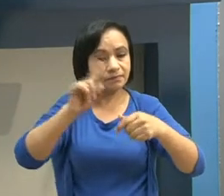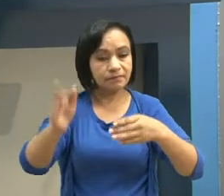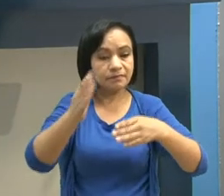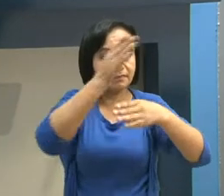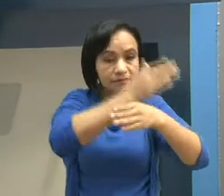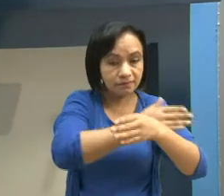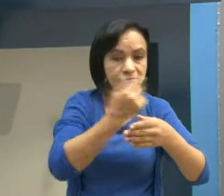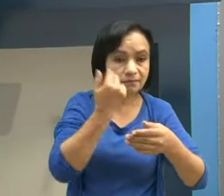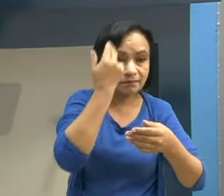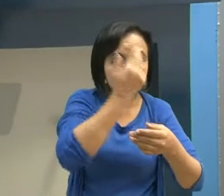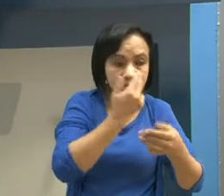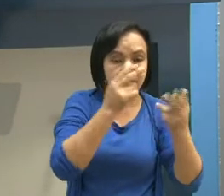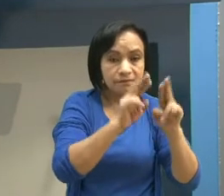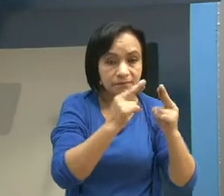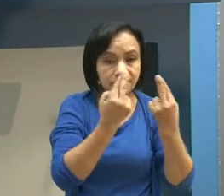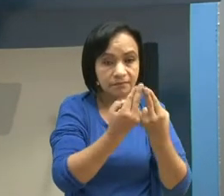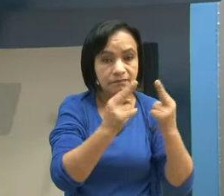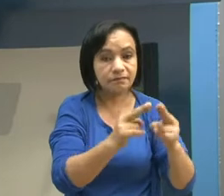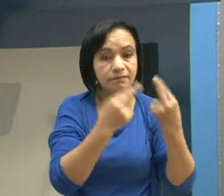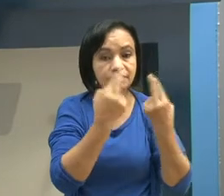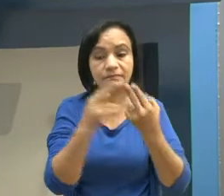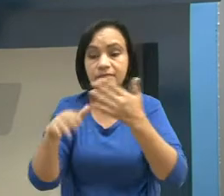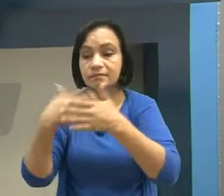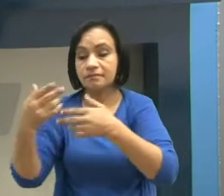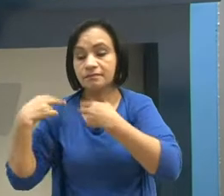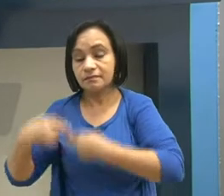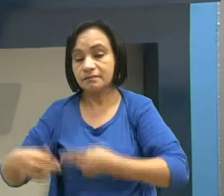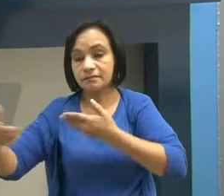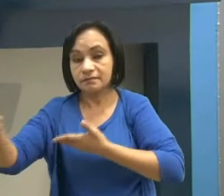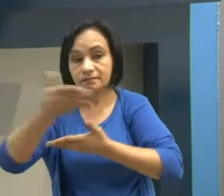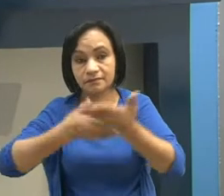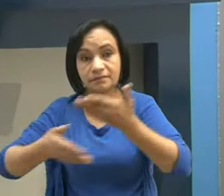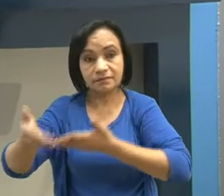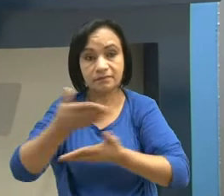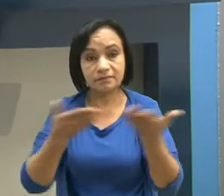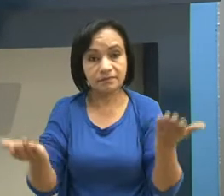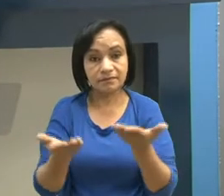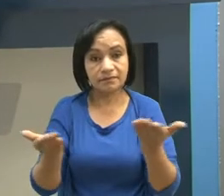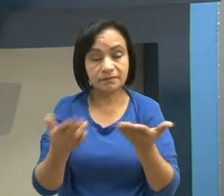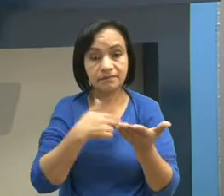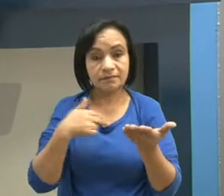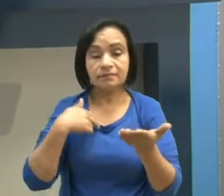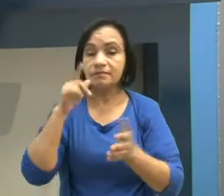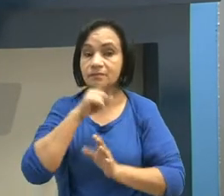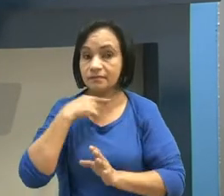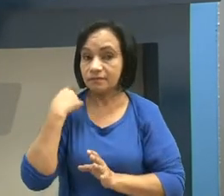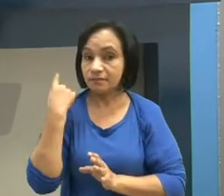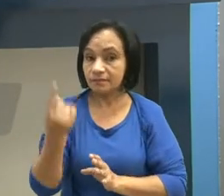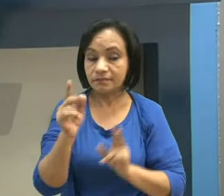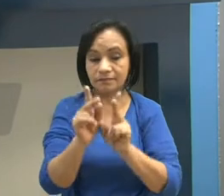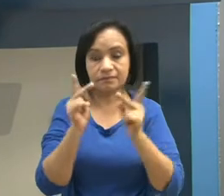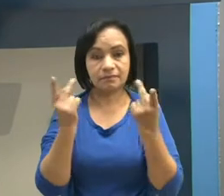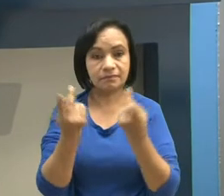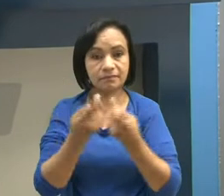muy desde el punto de vista, ¿no?, de relación humana y de compartimiento humano, y de realmente después los presidentes,